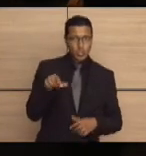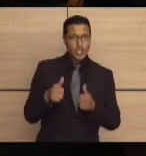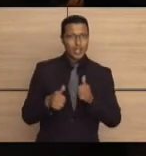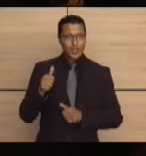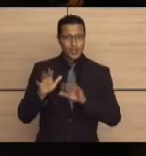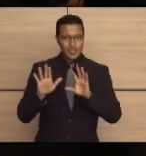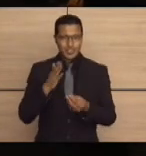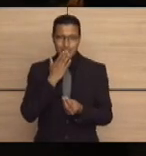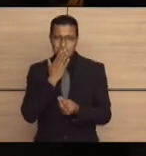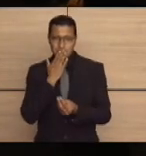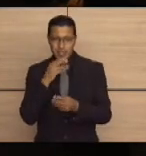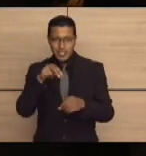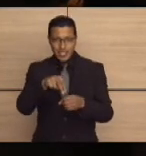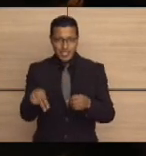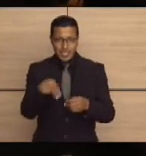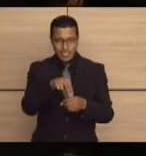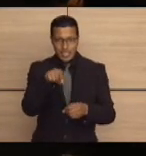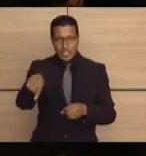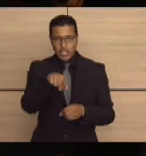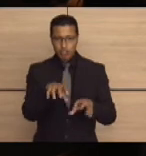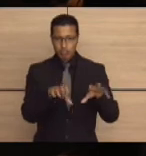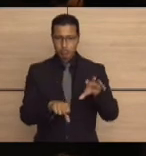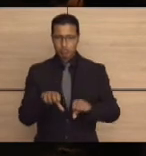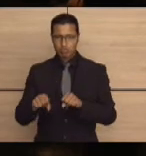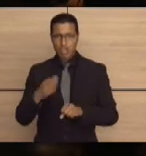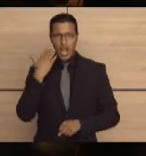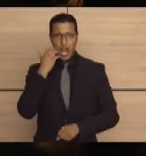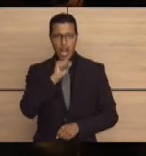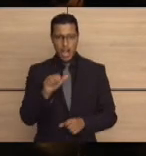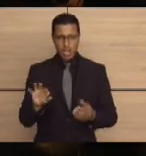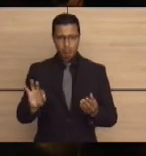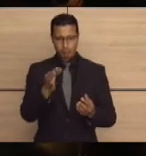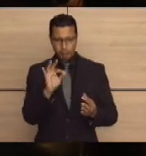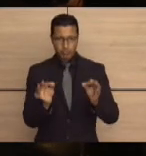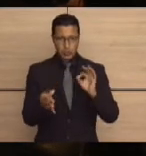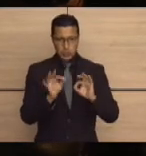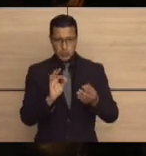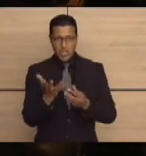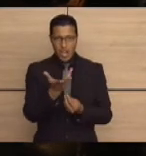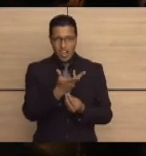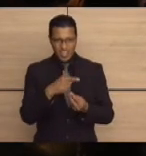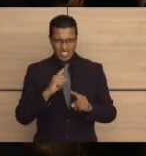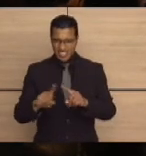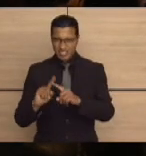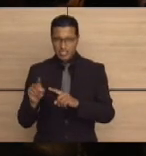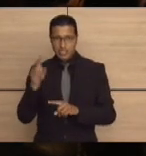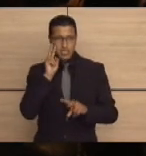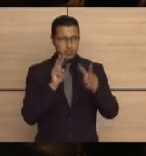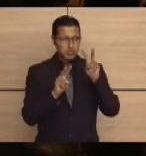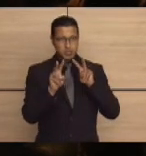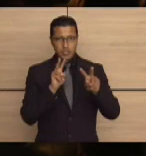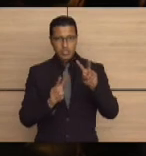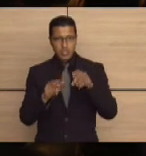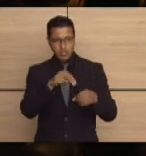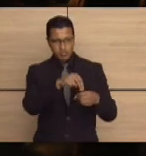indígena que tiene como objetivo el empoderamiento de las mujeres artesanas, capacitación microempresarial y visualización del arte indígena a